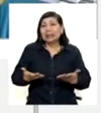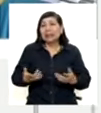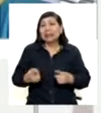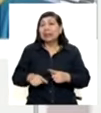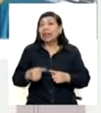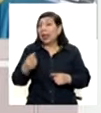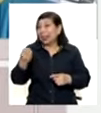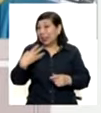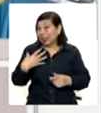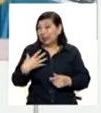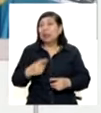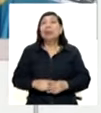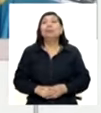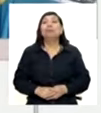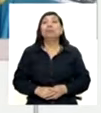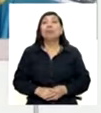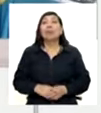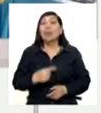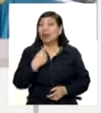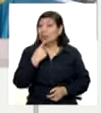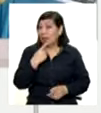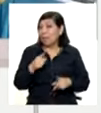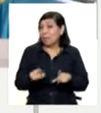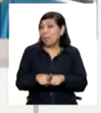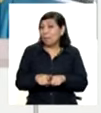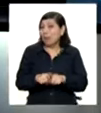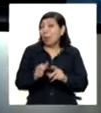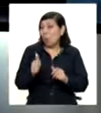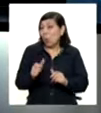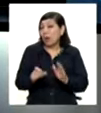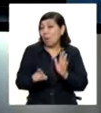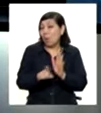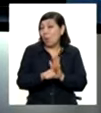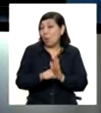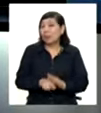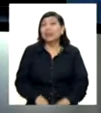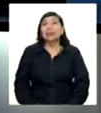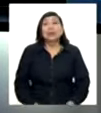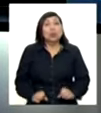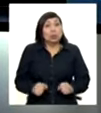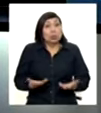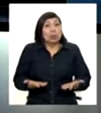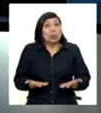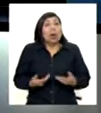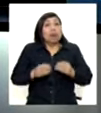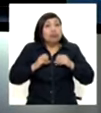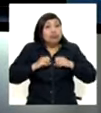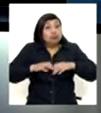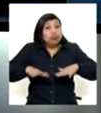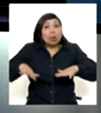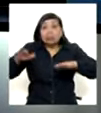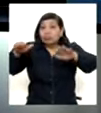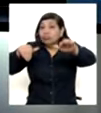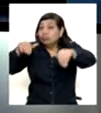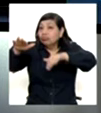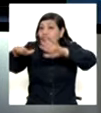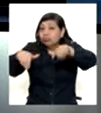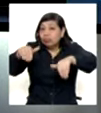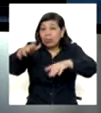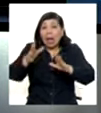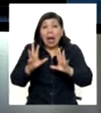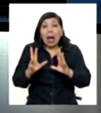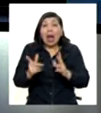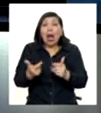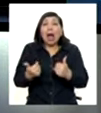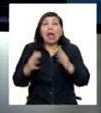mallas, lo que refería el alcalde Allison, y hay que reconocer también esta buena voluntad que tiene el burgomaestre, ¿no?, de poder hacer eco a este llamado inicial que hizo la